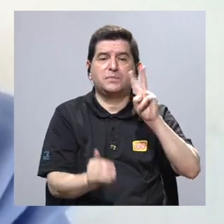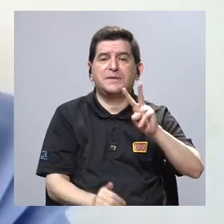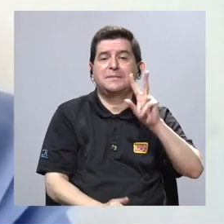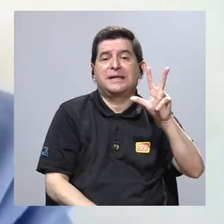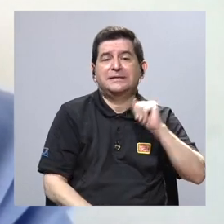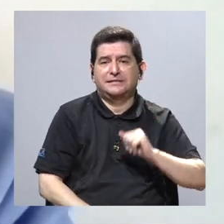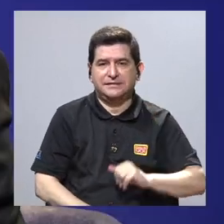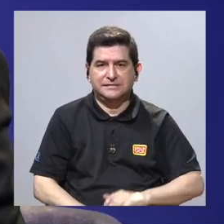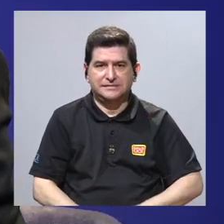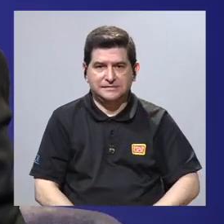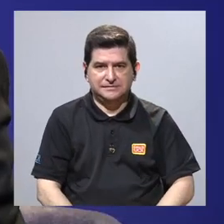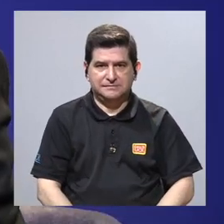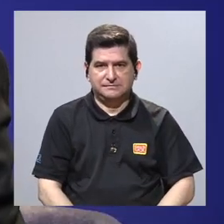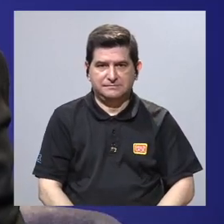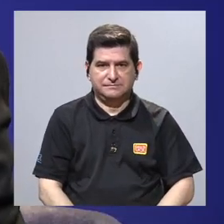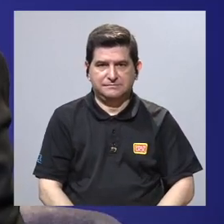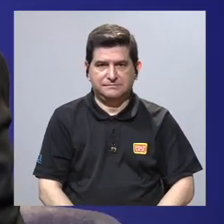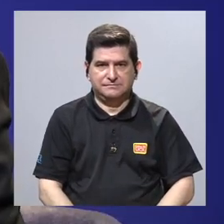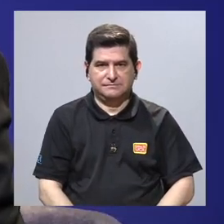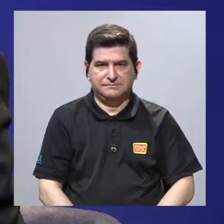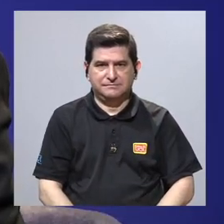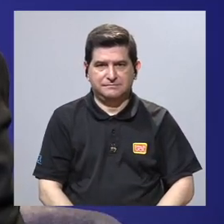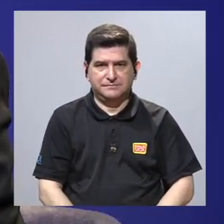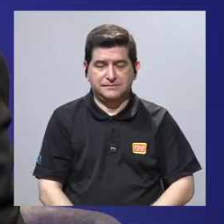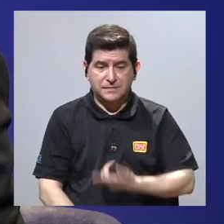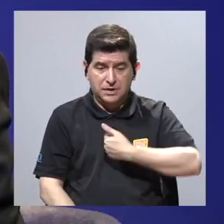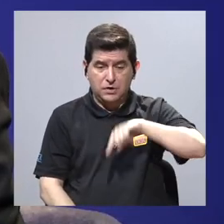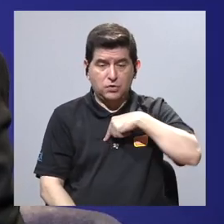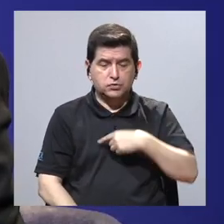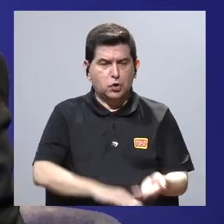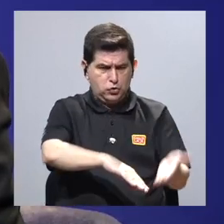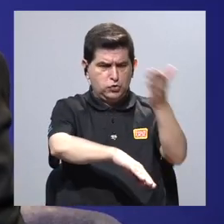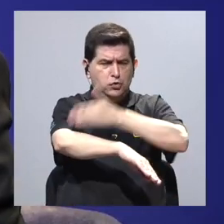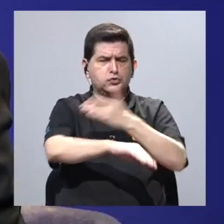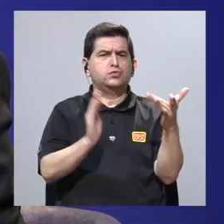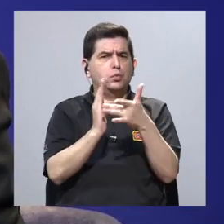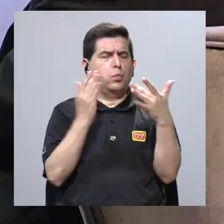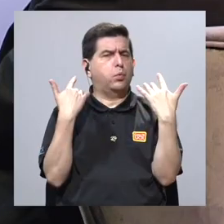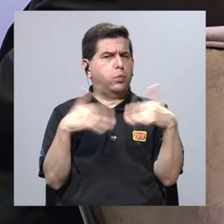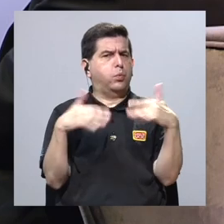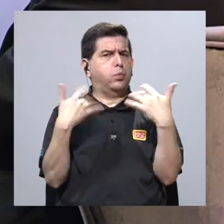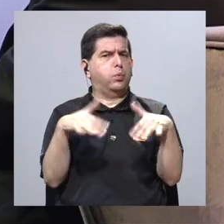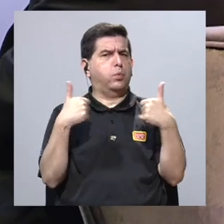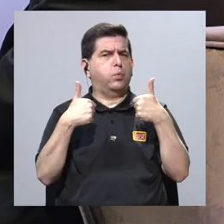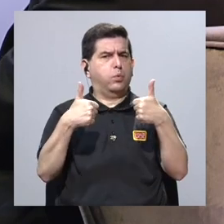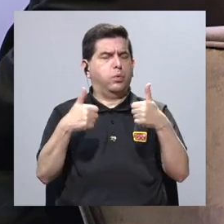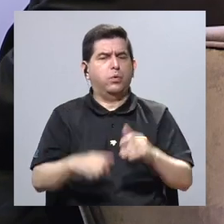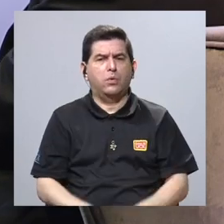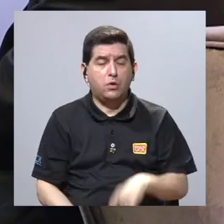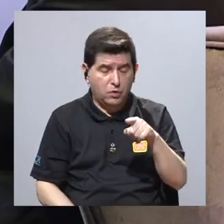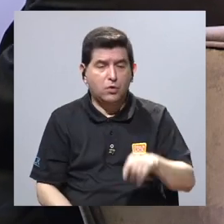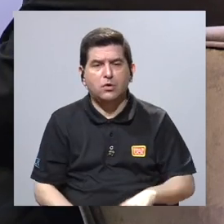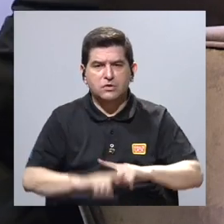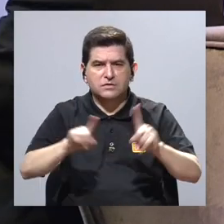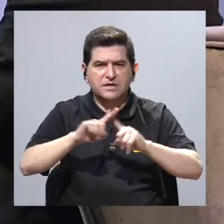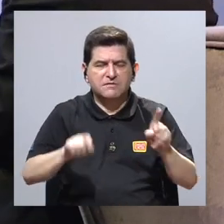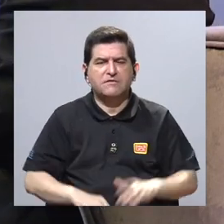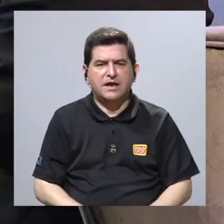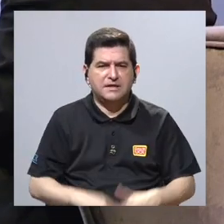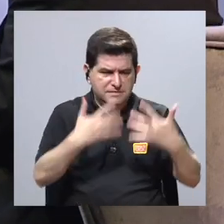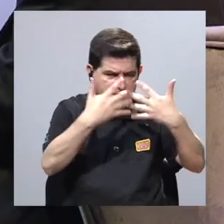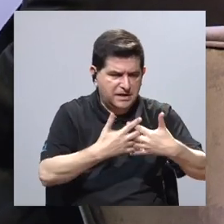2023. Entonces, dimos un salto tecnológico gigantesco, ¿verdad? Con estas plataformas que han